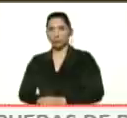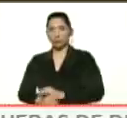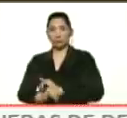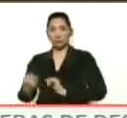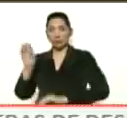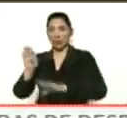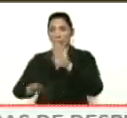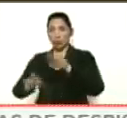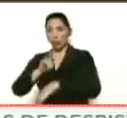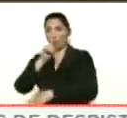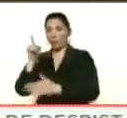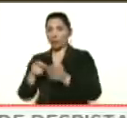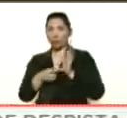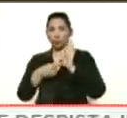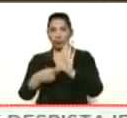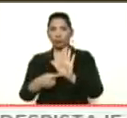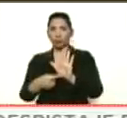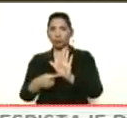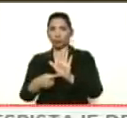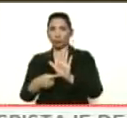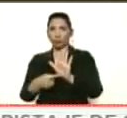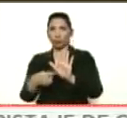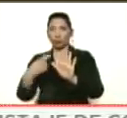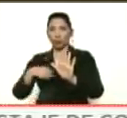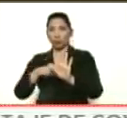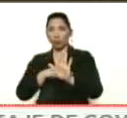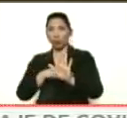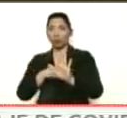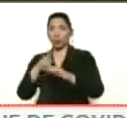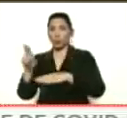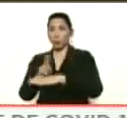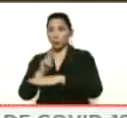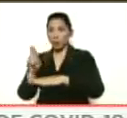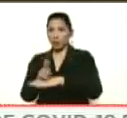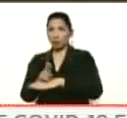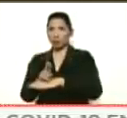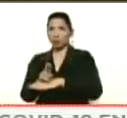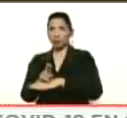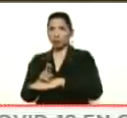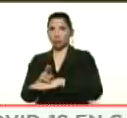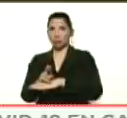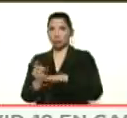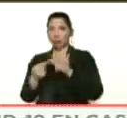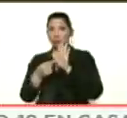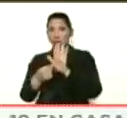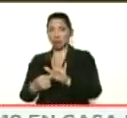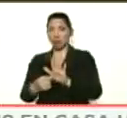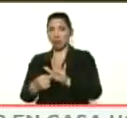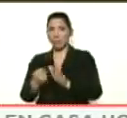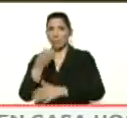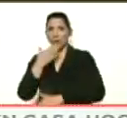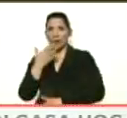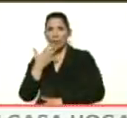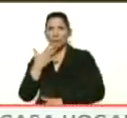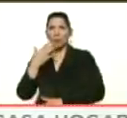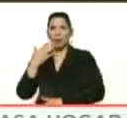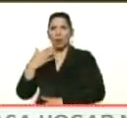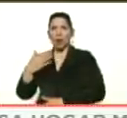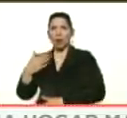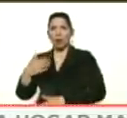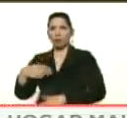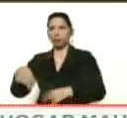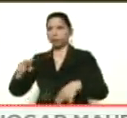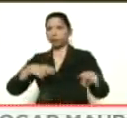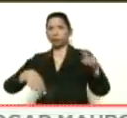que está completamente demostrado y nos atrevemos a utilizar la imagen, la metáfora de que andar por la calle sin